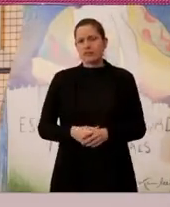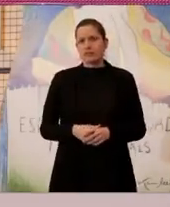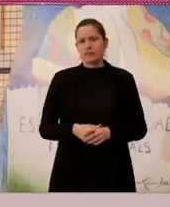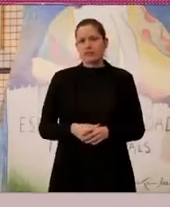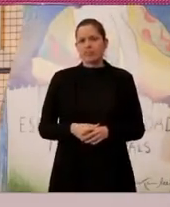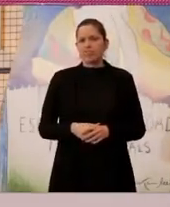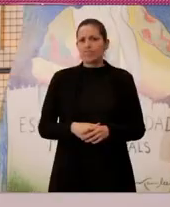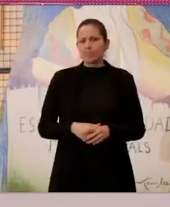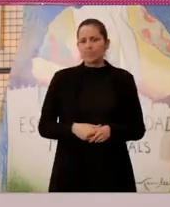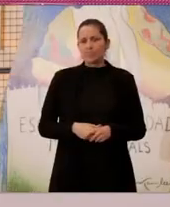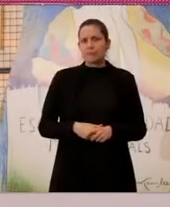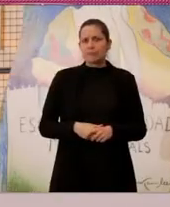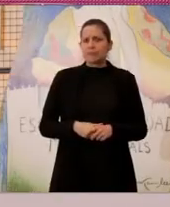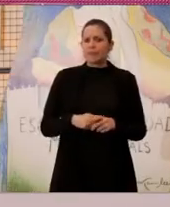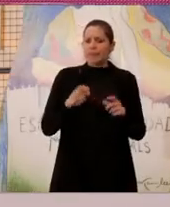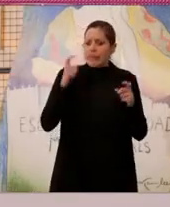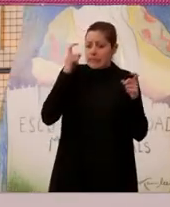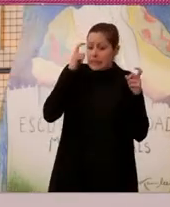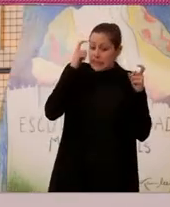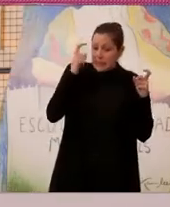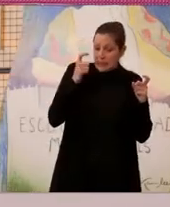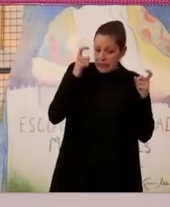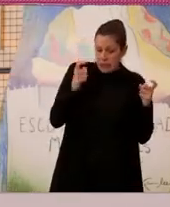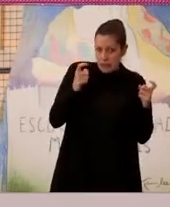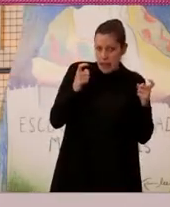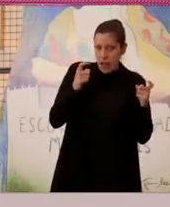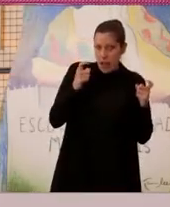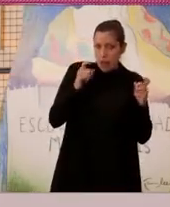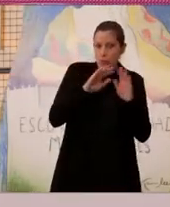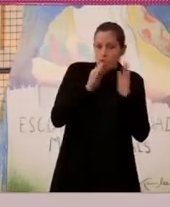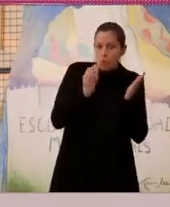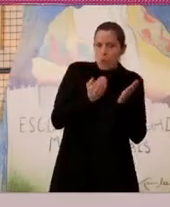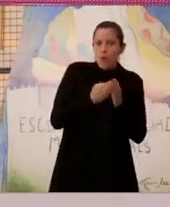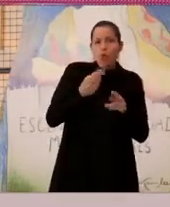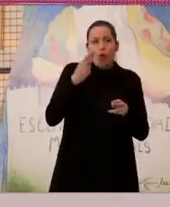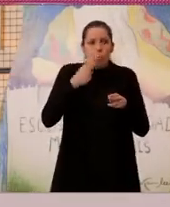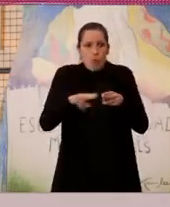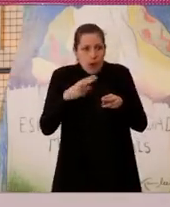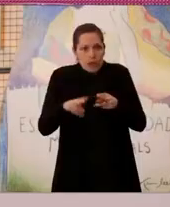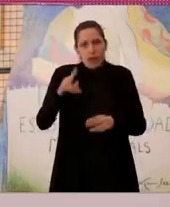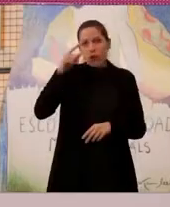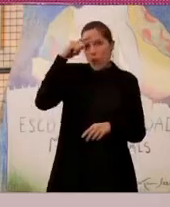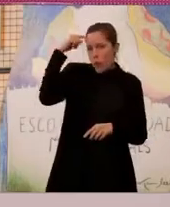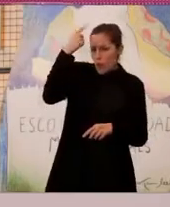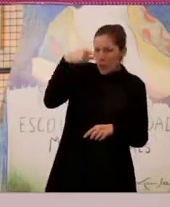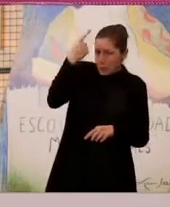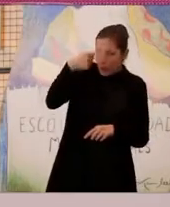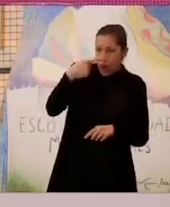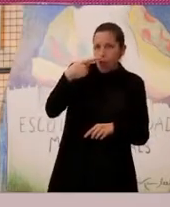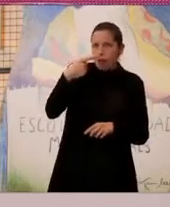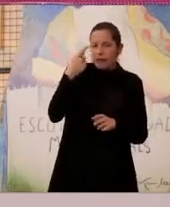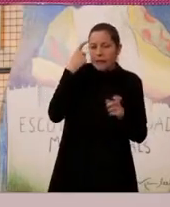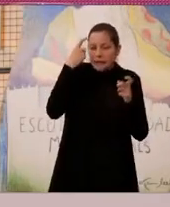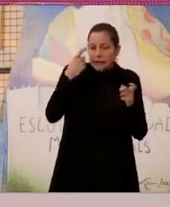completar la Esfera de lo político y de lo cultural haciendo que